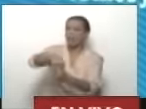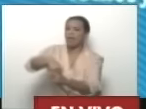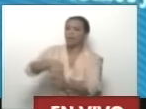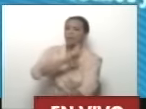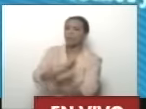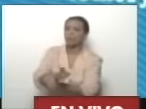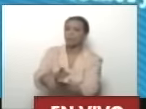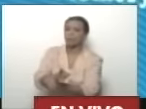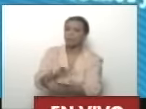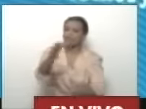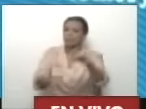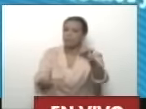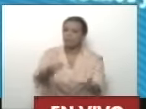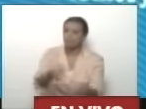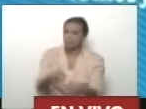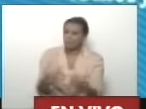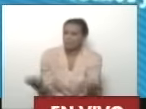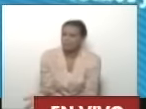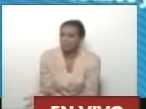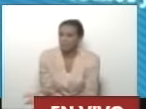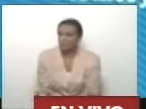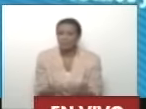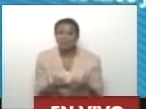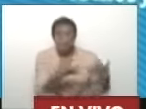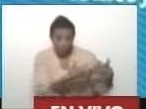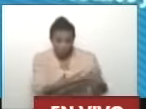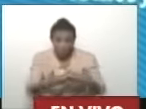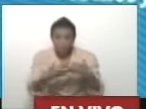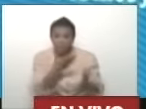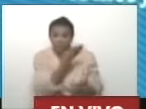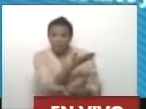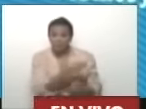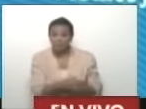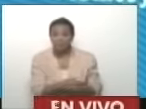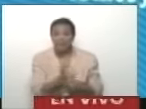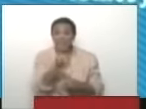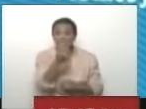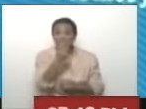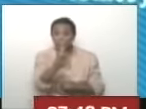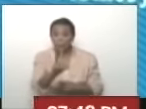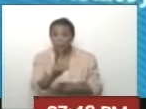jurisdicción, sentencia. Estados Unidos de Norteamérica, la número